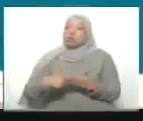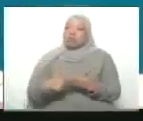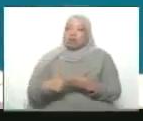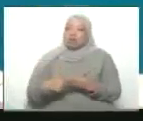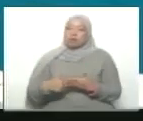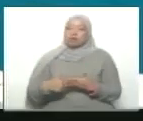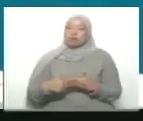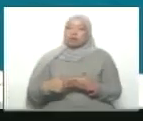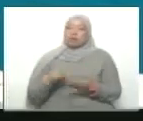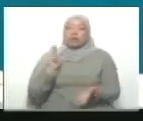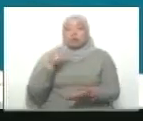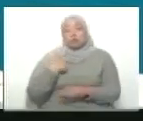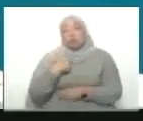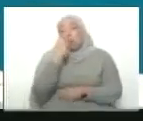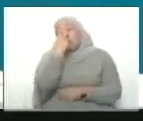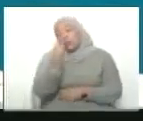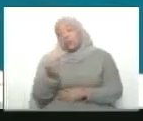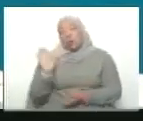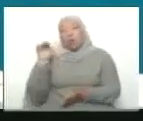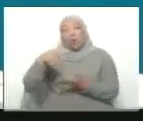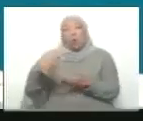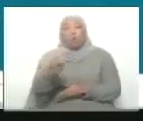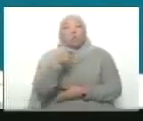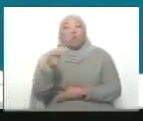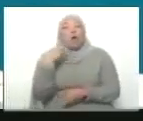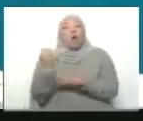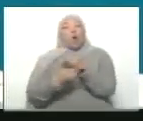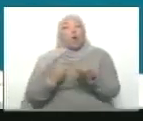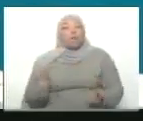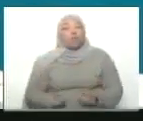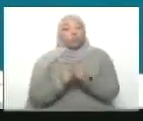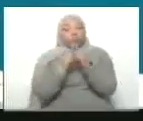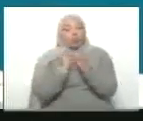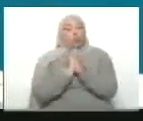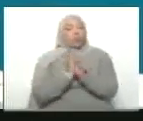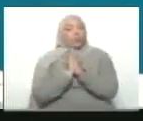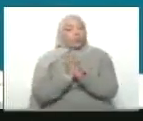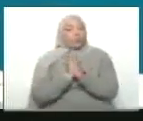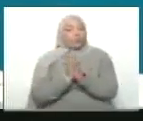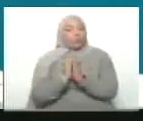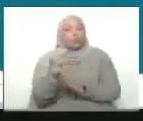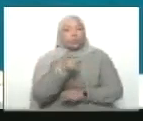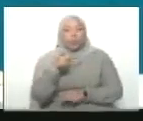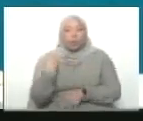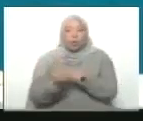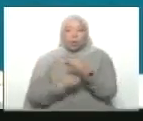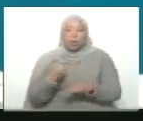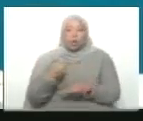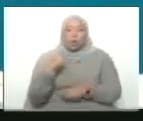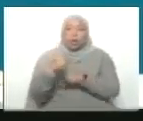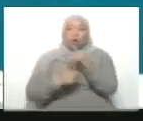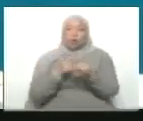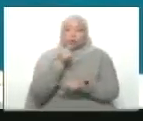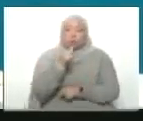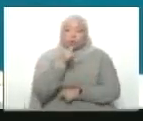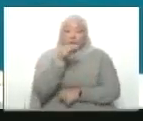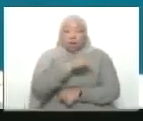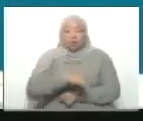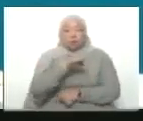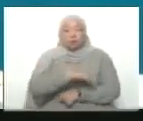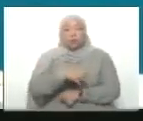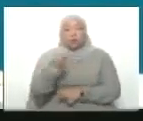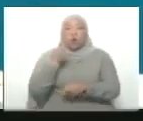bien. Iremos a Aragua entonces y buscaremos las formas, por favor, vamos a buscar por las redes sociales y